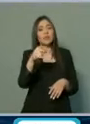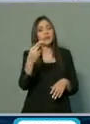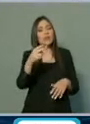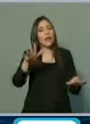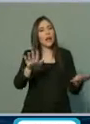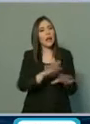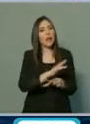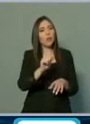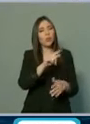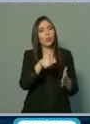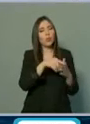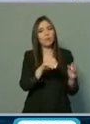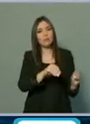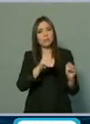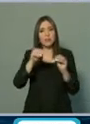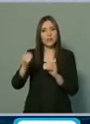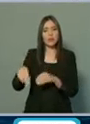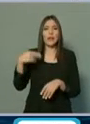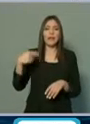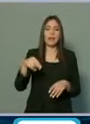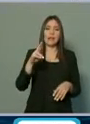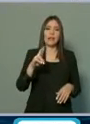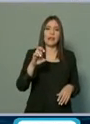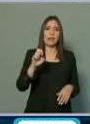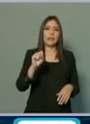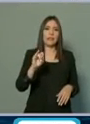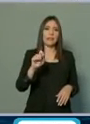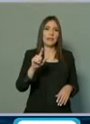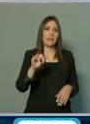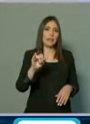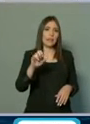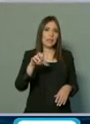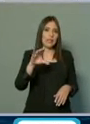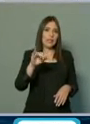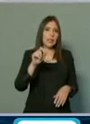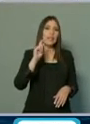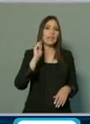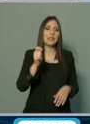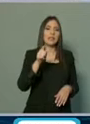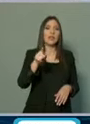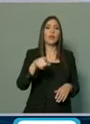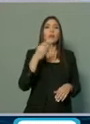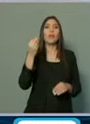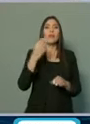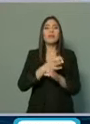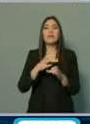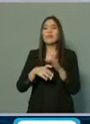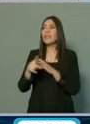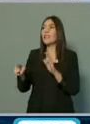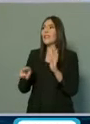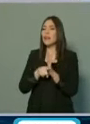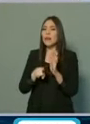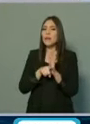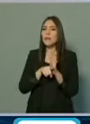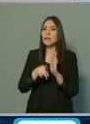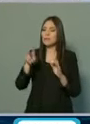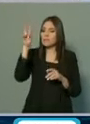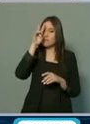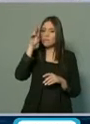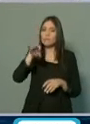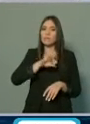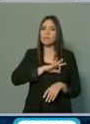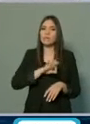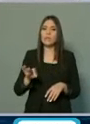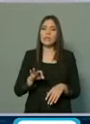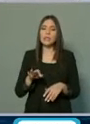cuentas, hay otra cosa que se llama la resiliencia, ¿no? Que es esta capacidad que tenemos de sobrepasar estos aspectos negativos y es decir, ok, esto ya no se